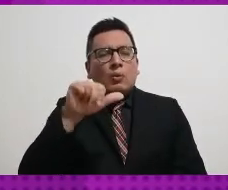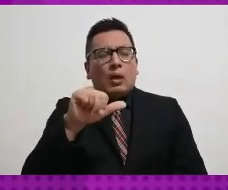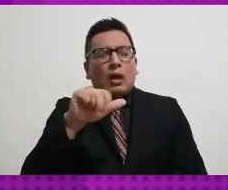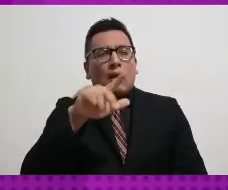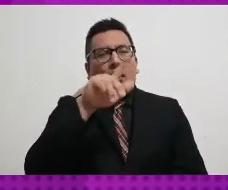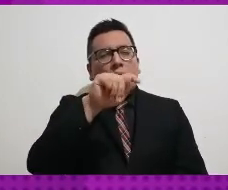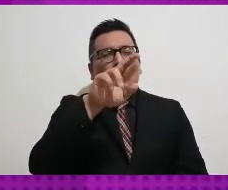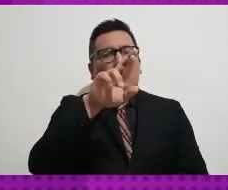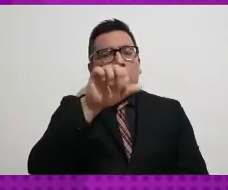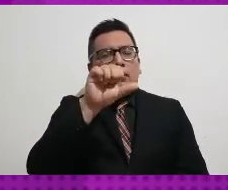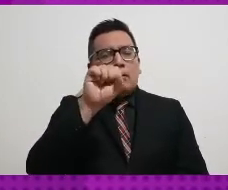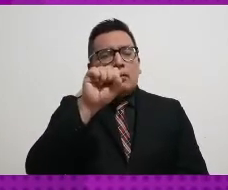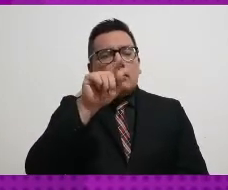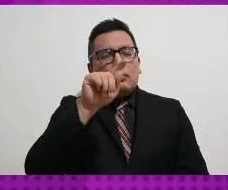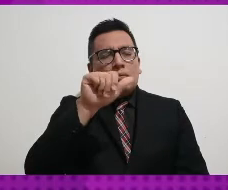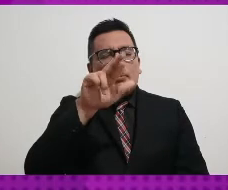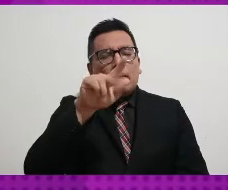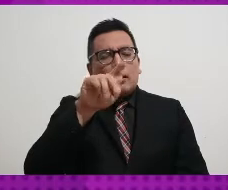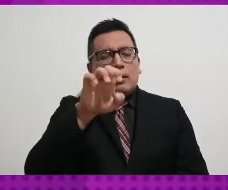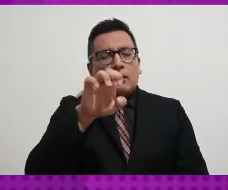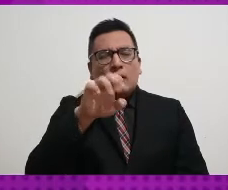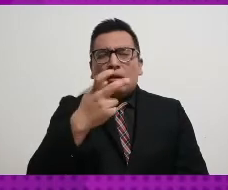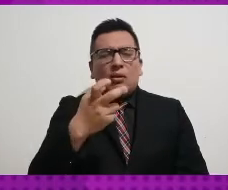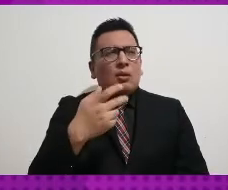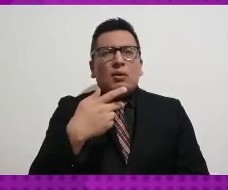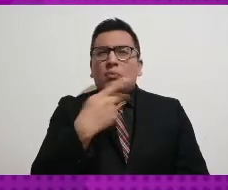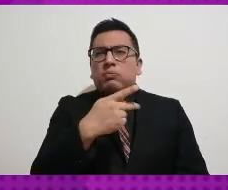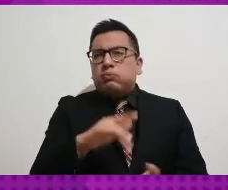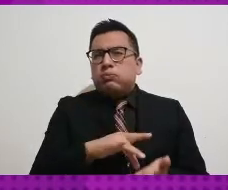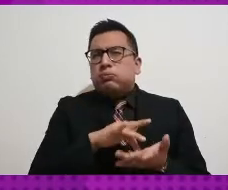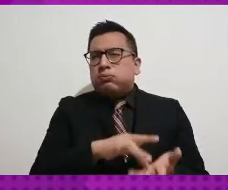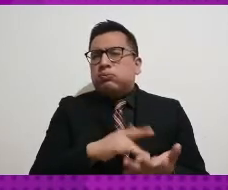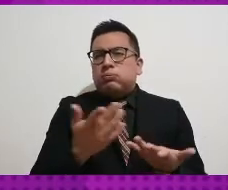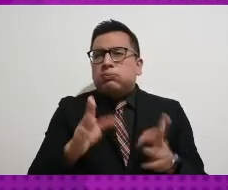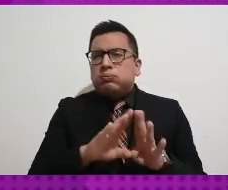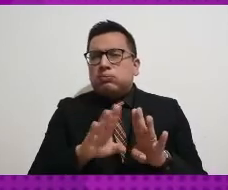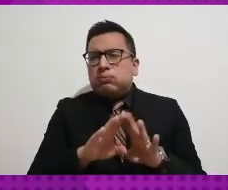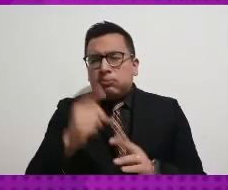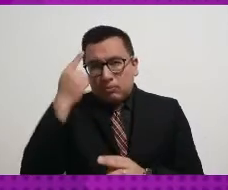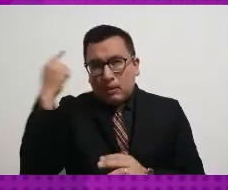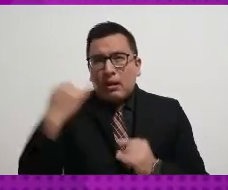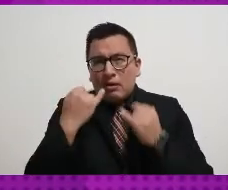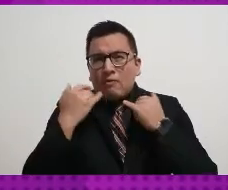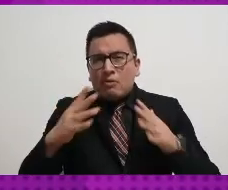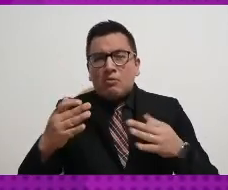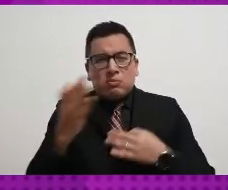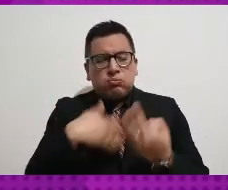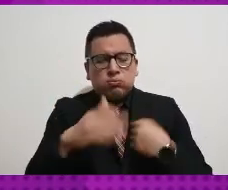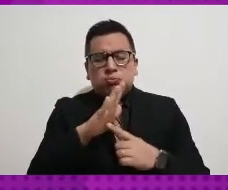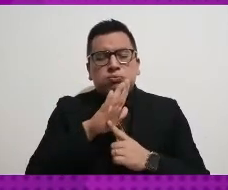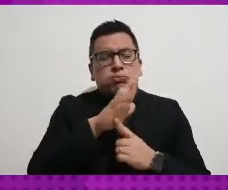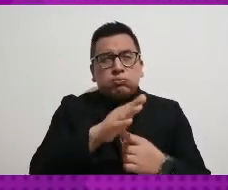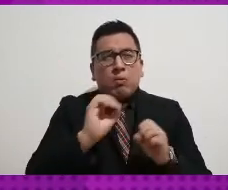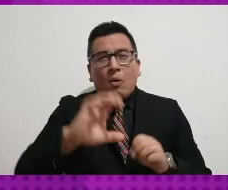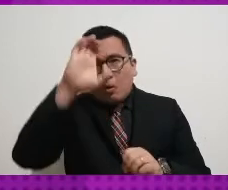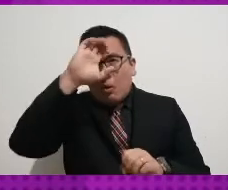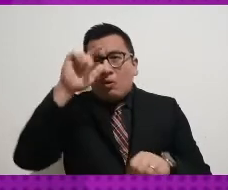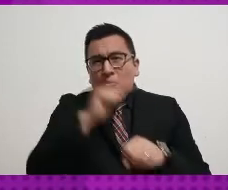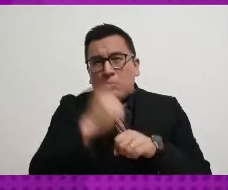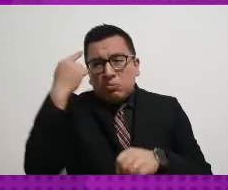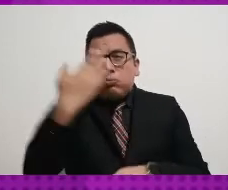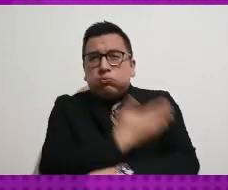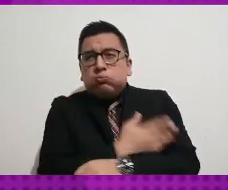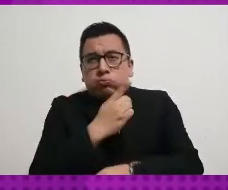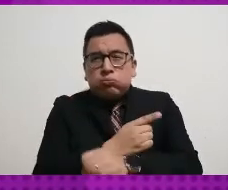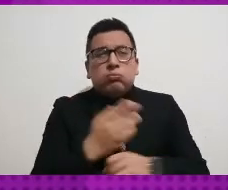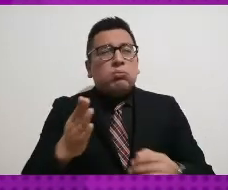acciones encaminadas a fortalecer este tipo de iniciativas en el contexto del derecho a la información pública, la cultura de transparencia,